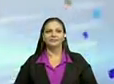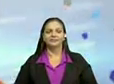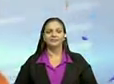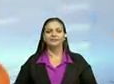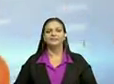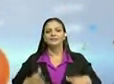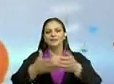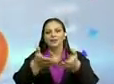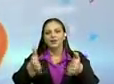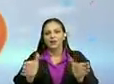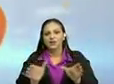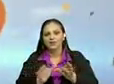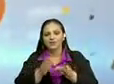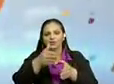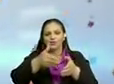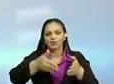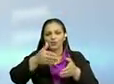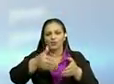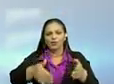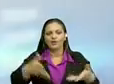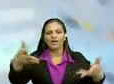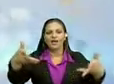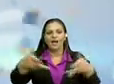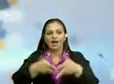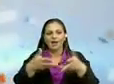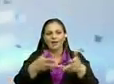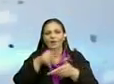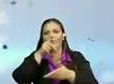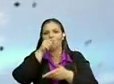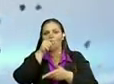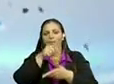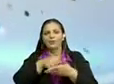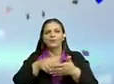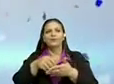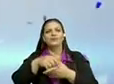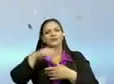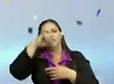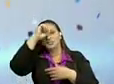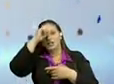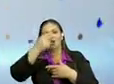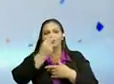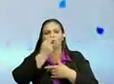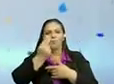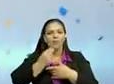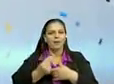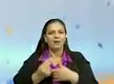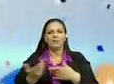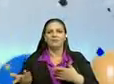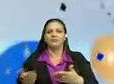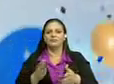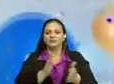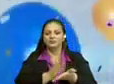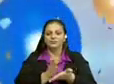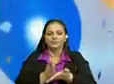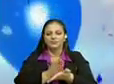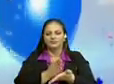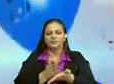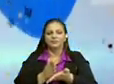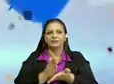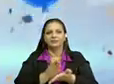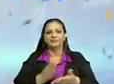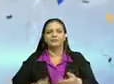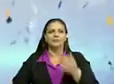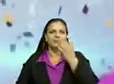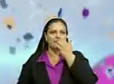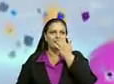con pollo, chaulafán de un dólar. Viernes ancho, pavo. Claro, de todas. Bárbaro, lógico.